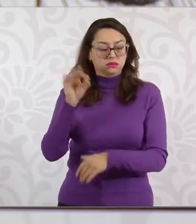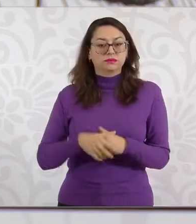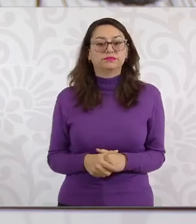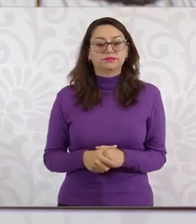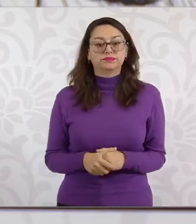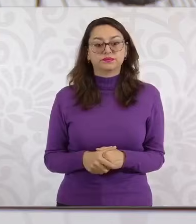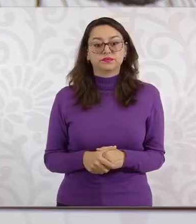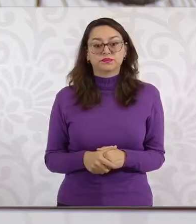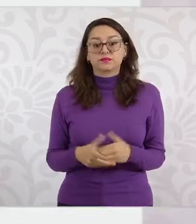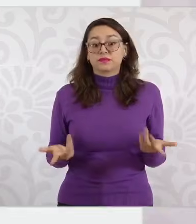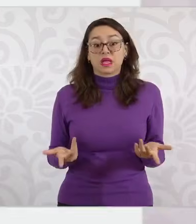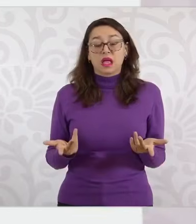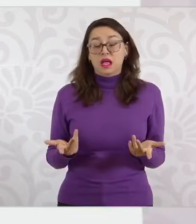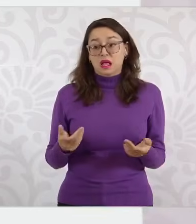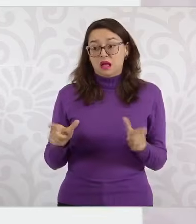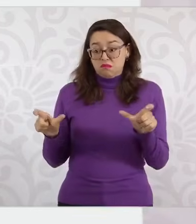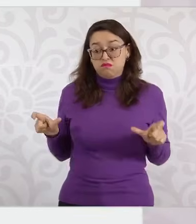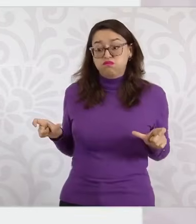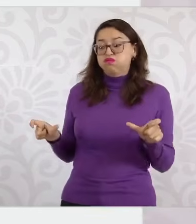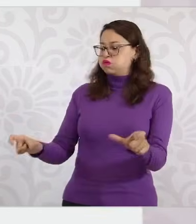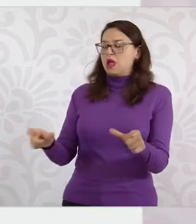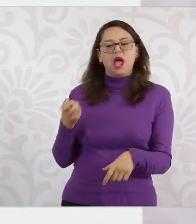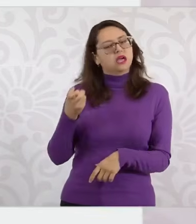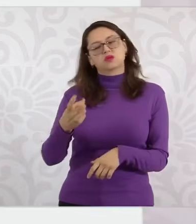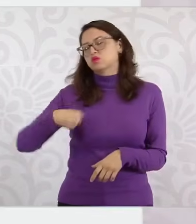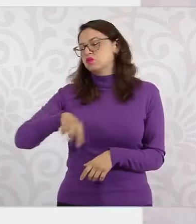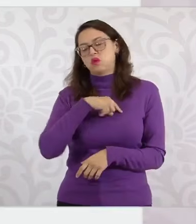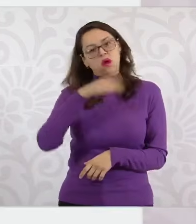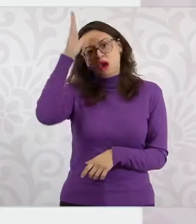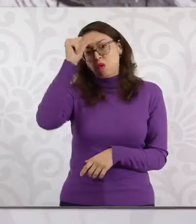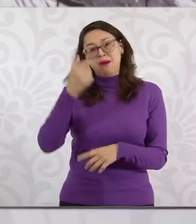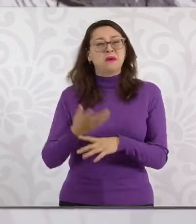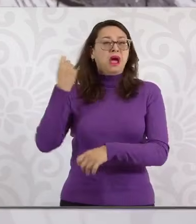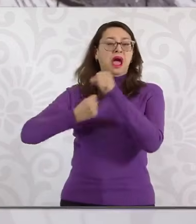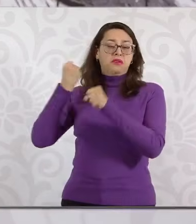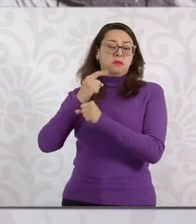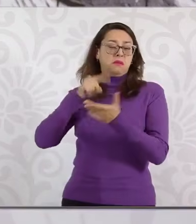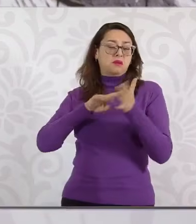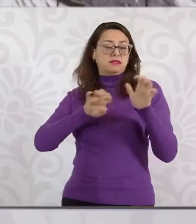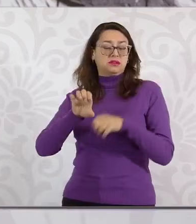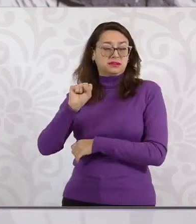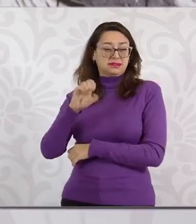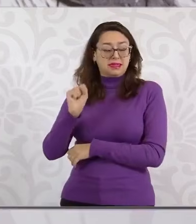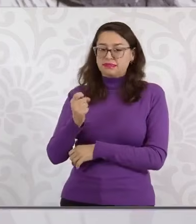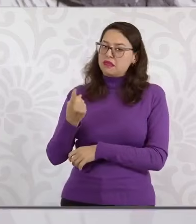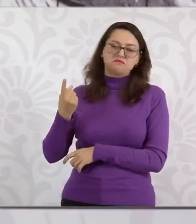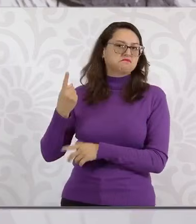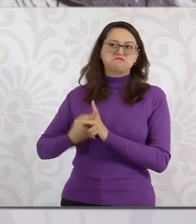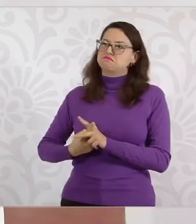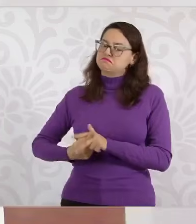Estamos en contra del bloqueo. México está en contra del bloqueo desde principios de los 60.